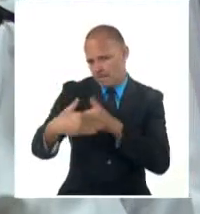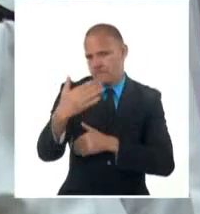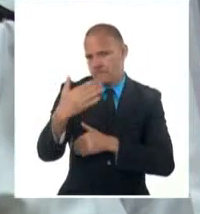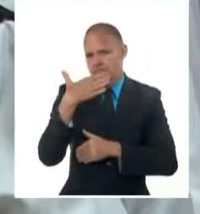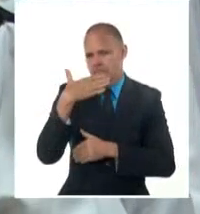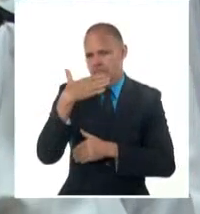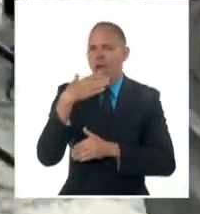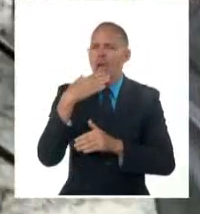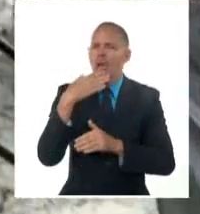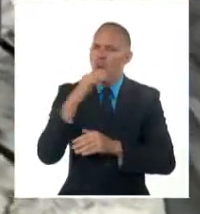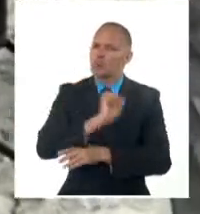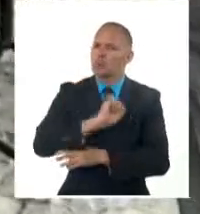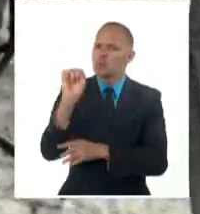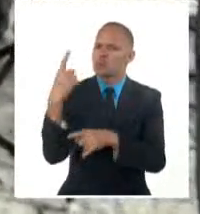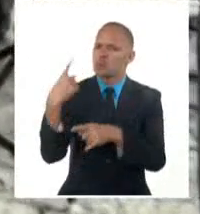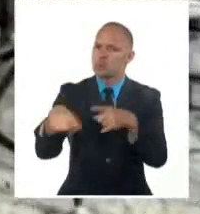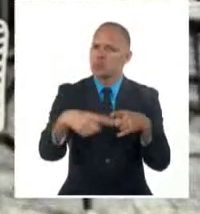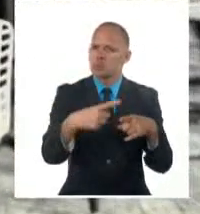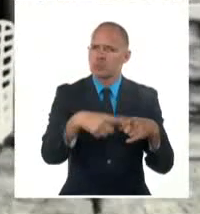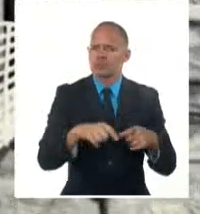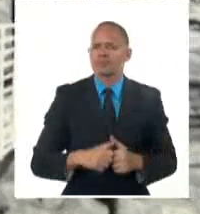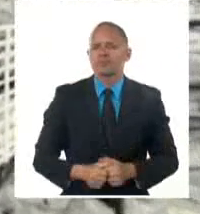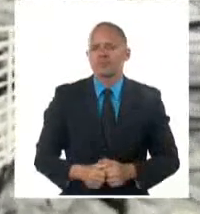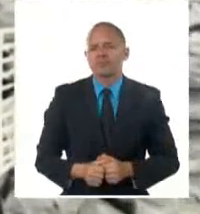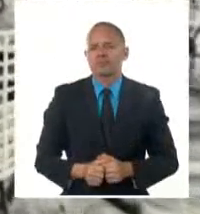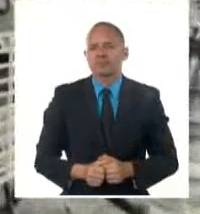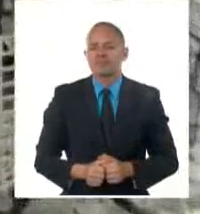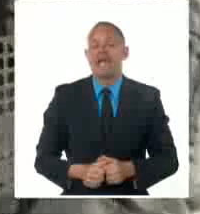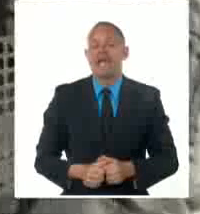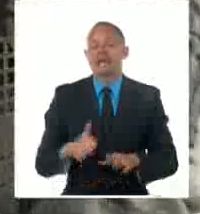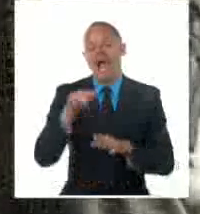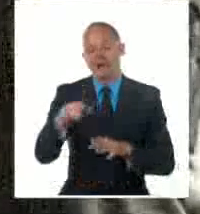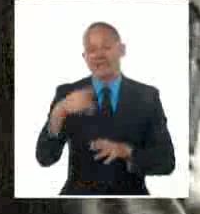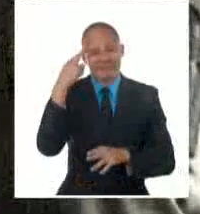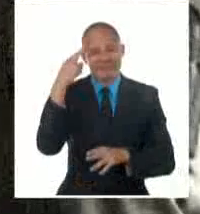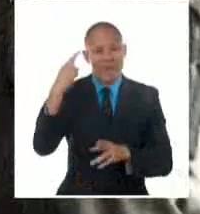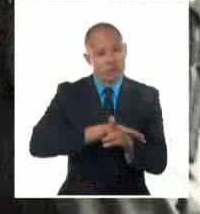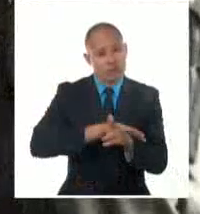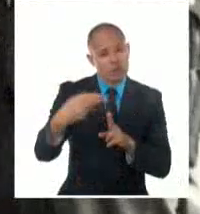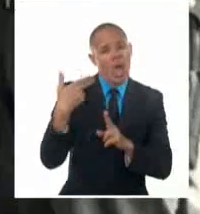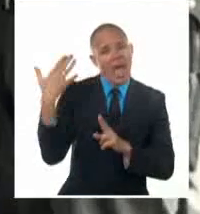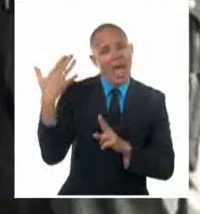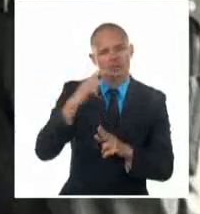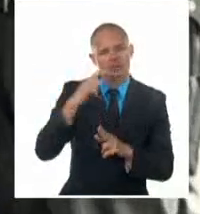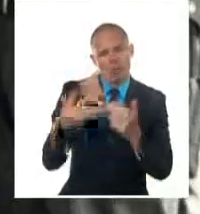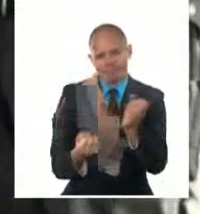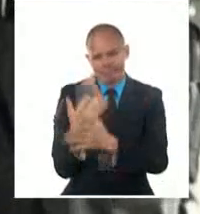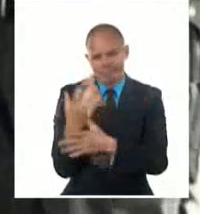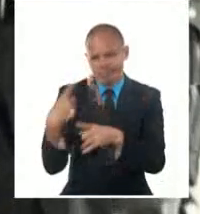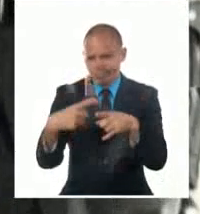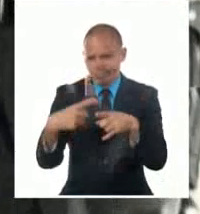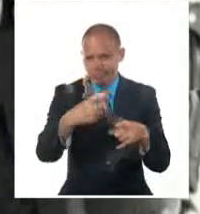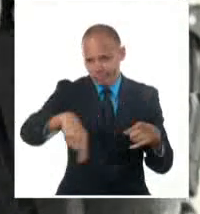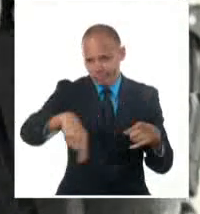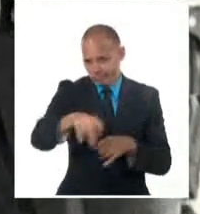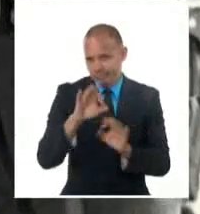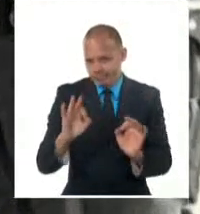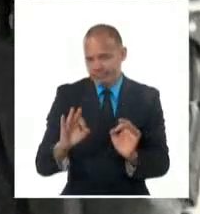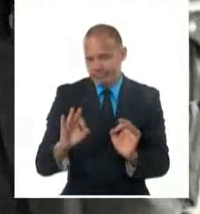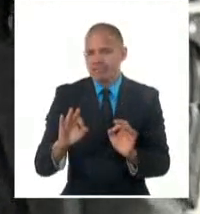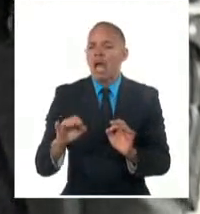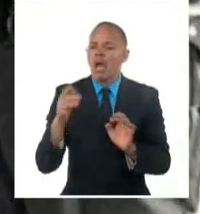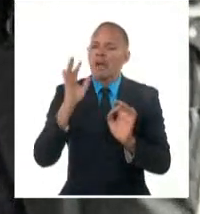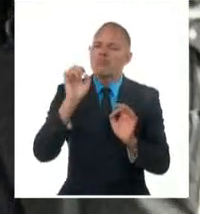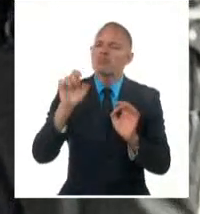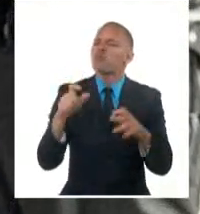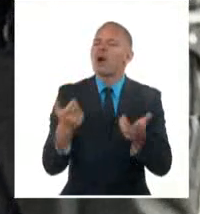metas superiores. La conmemoración repasó historias de la prestigiosa institución docente desde su fundación el 3